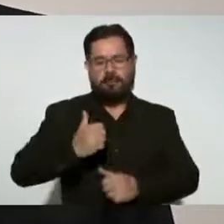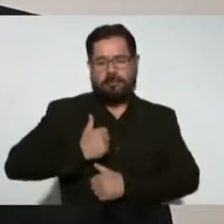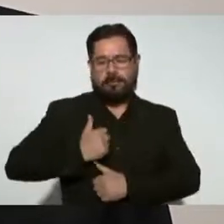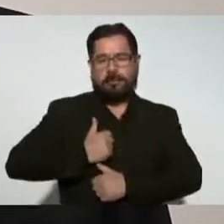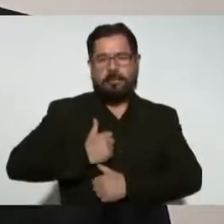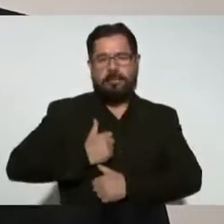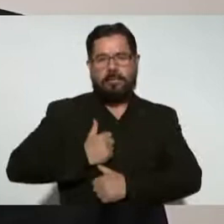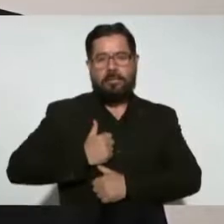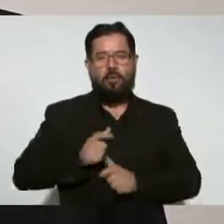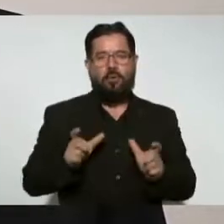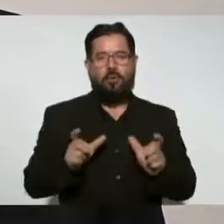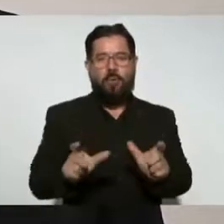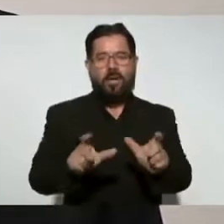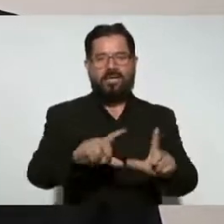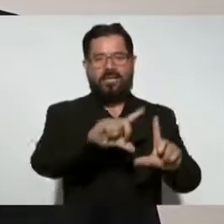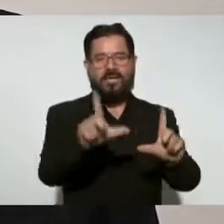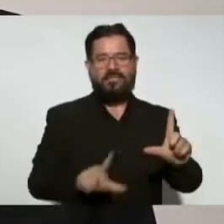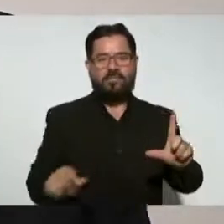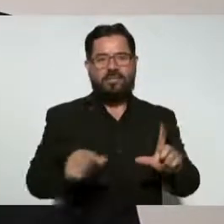Es